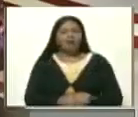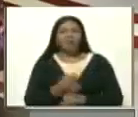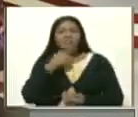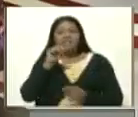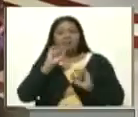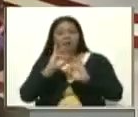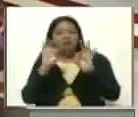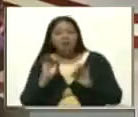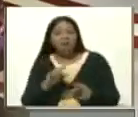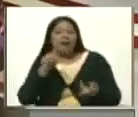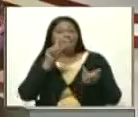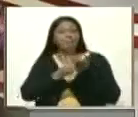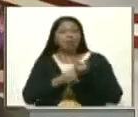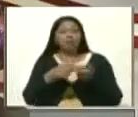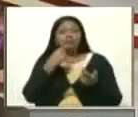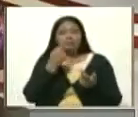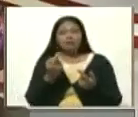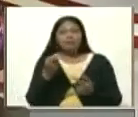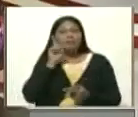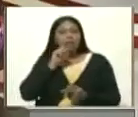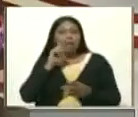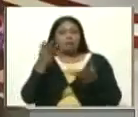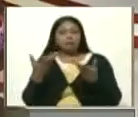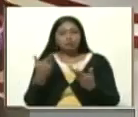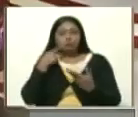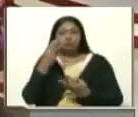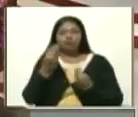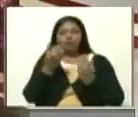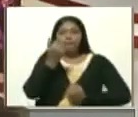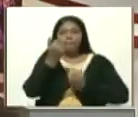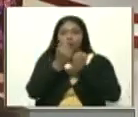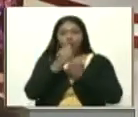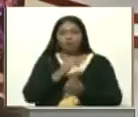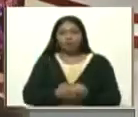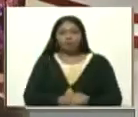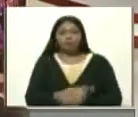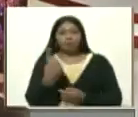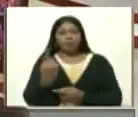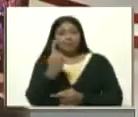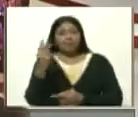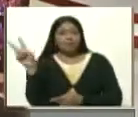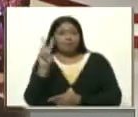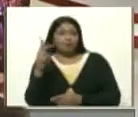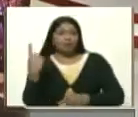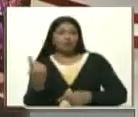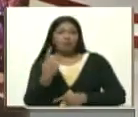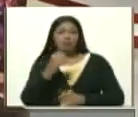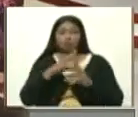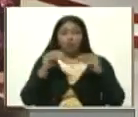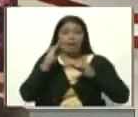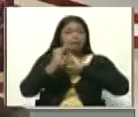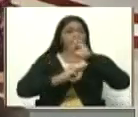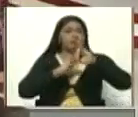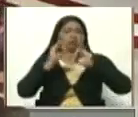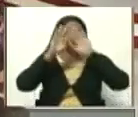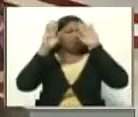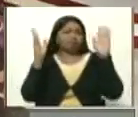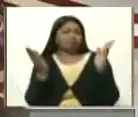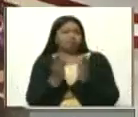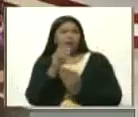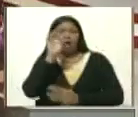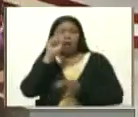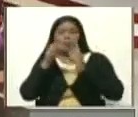dice que hay tanta mentira, también ha recibido muchísimo apoyo, no solamente de Venezuela, sino también en el ámbito internacional, tomando